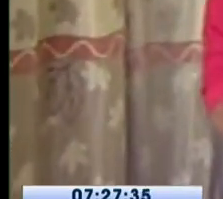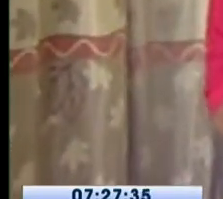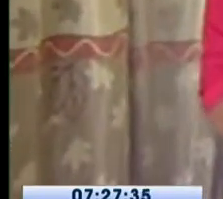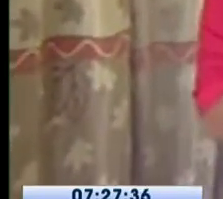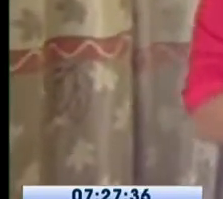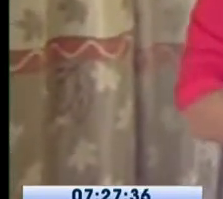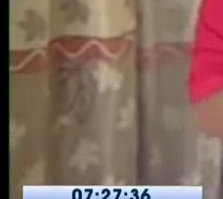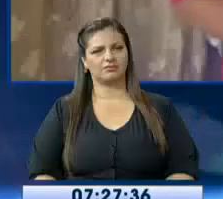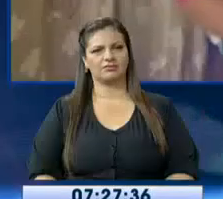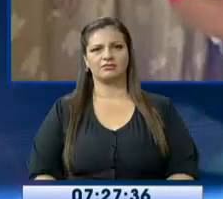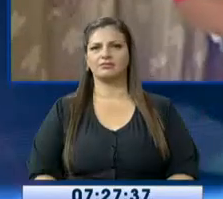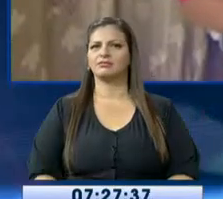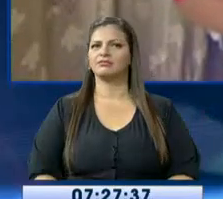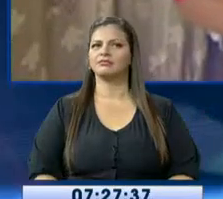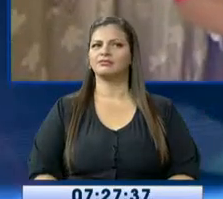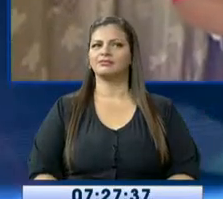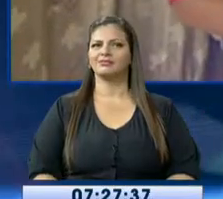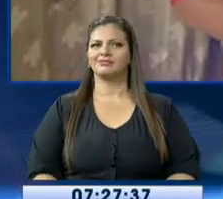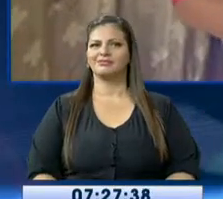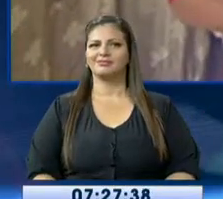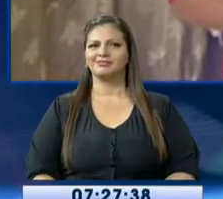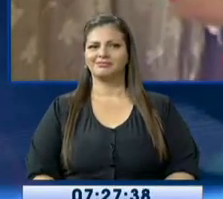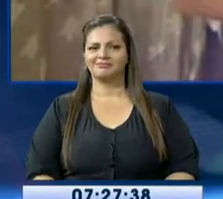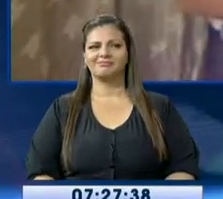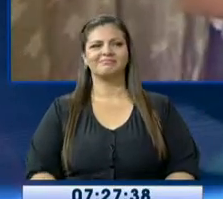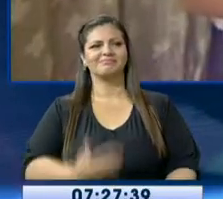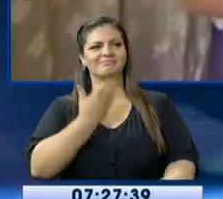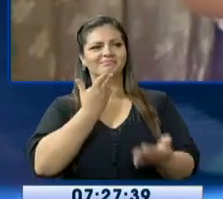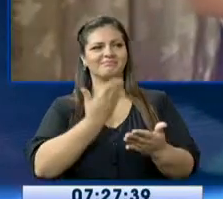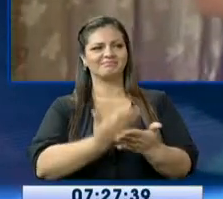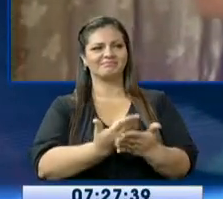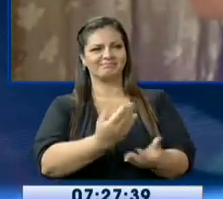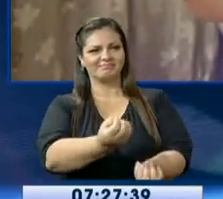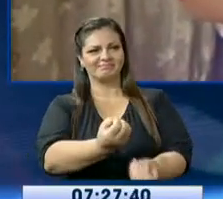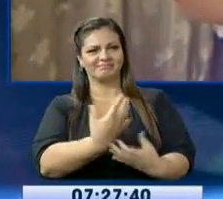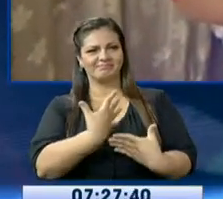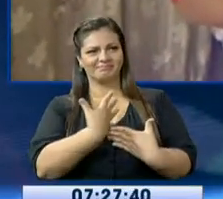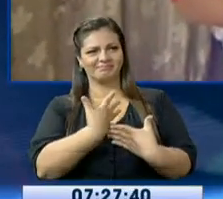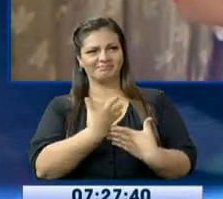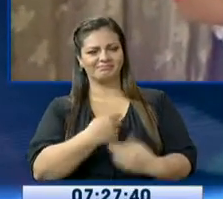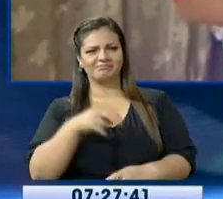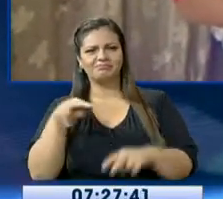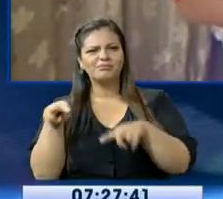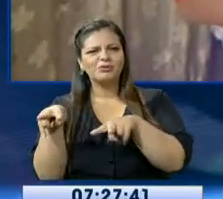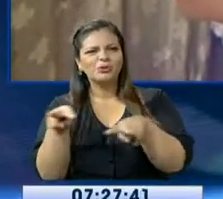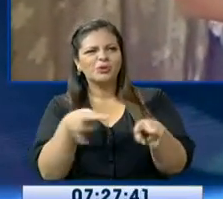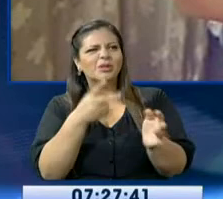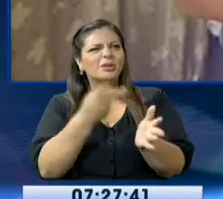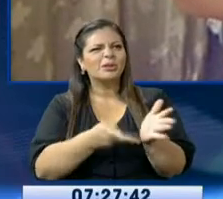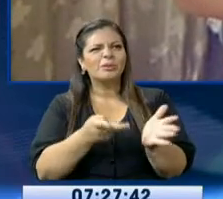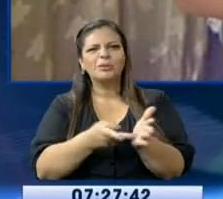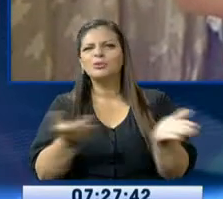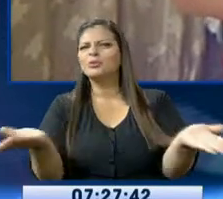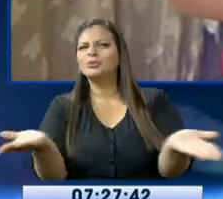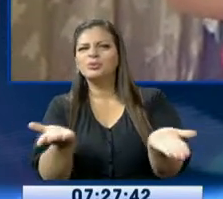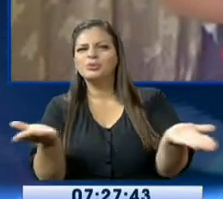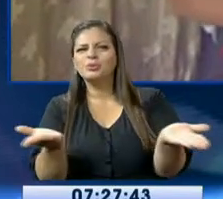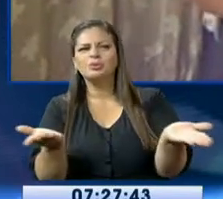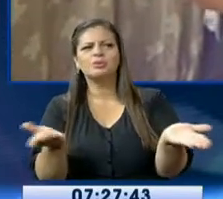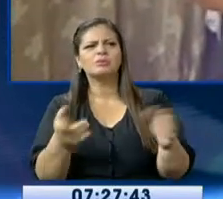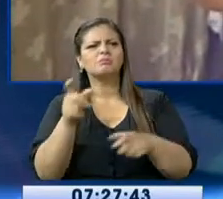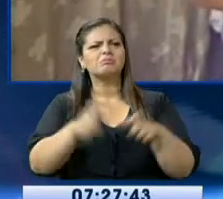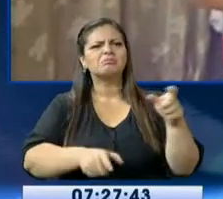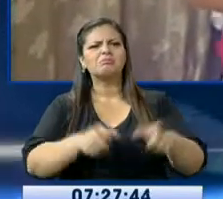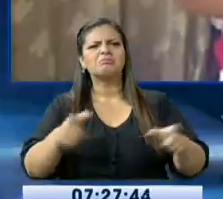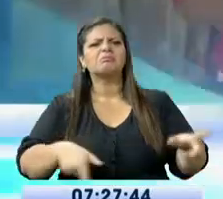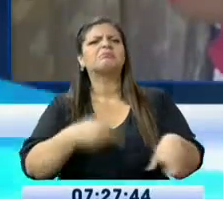ustedes, compañeros. Claro que sí, muchísimas gracias, Luxiola. Y causa expectativa, obviamente, el ver cómo se ha unido la gente del